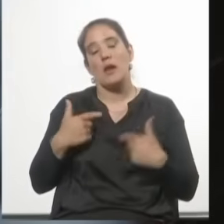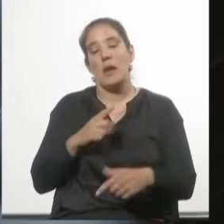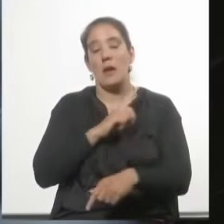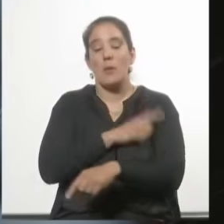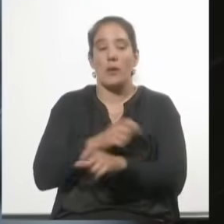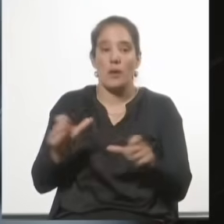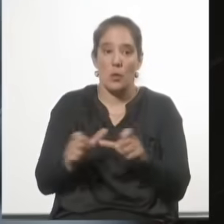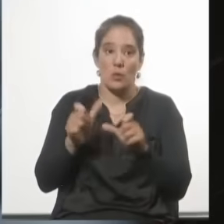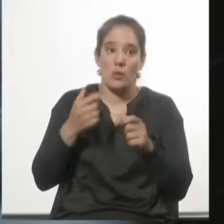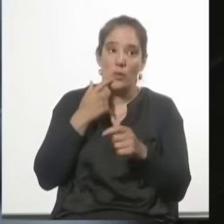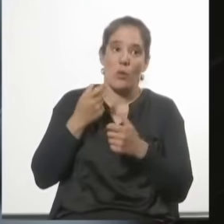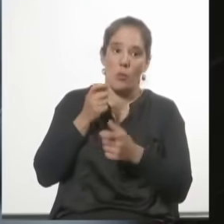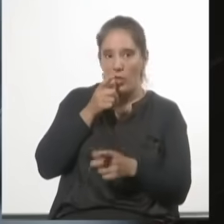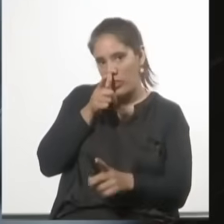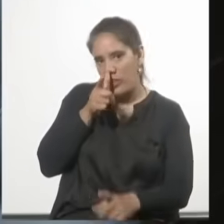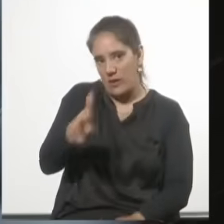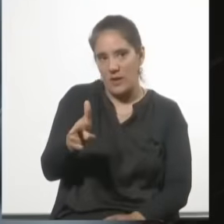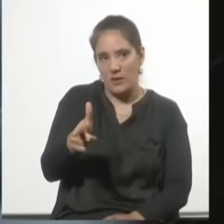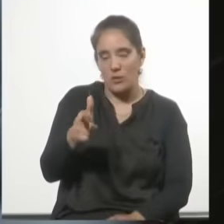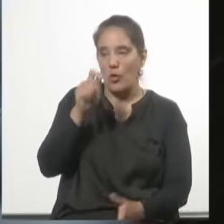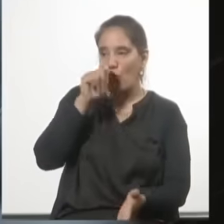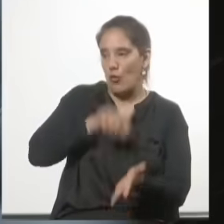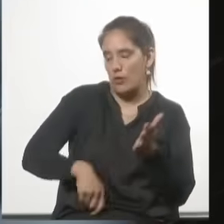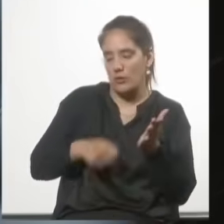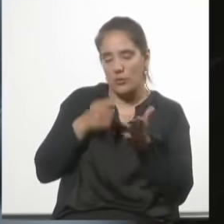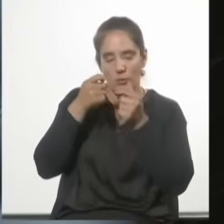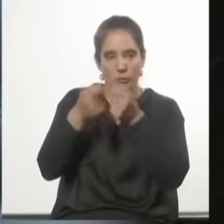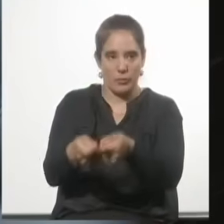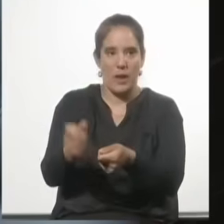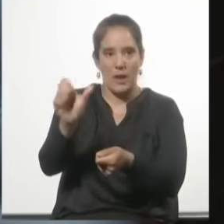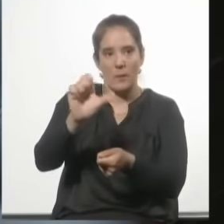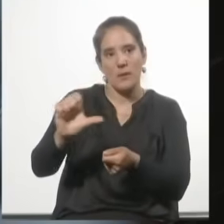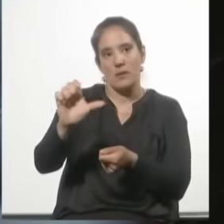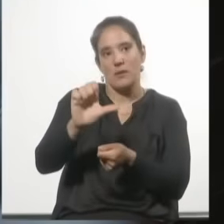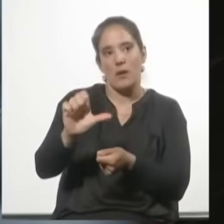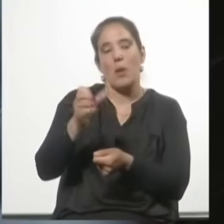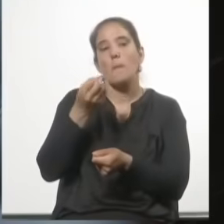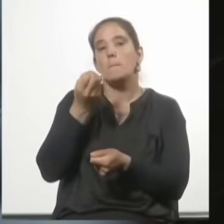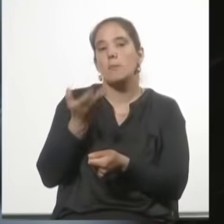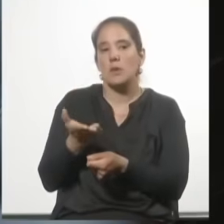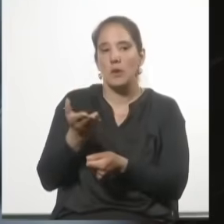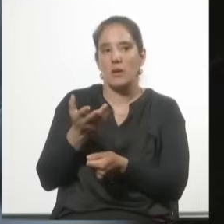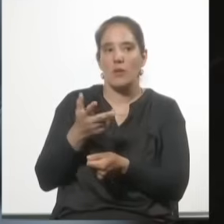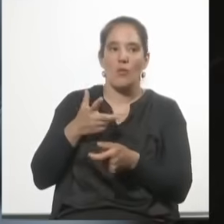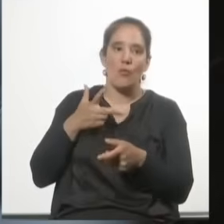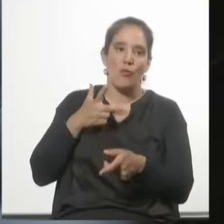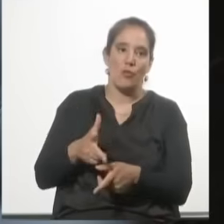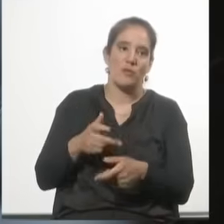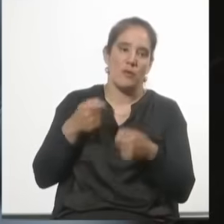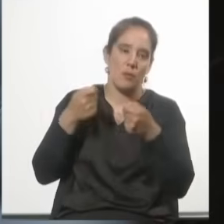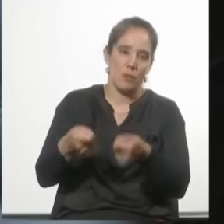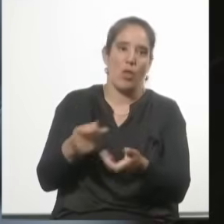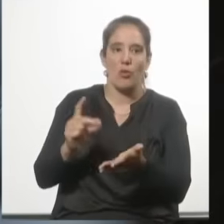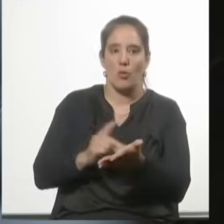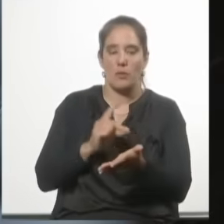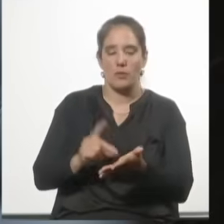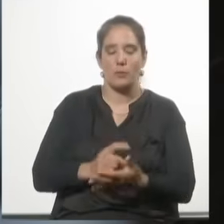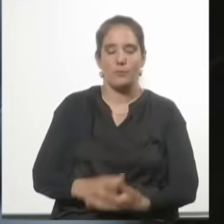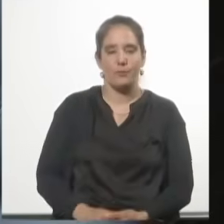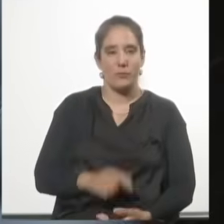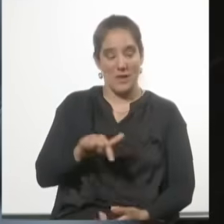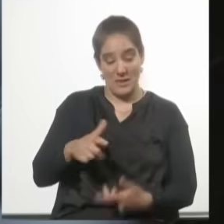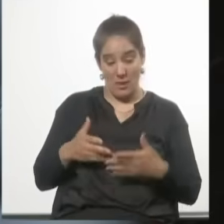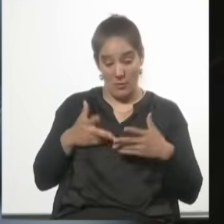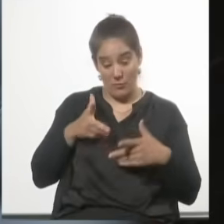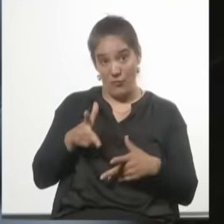su decisión de adjudicar directamente el contrato a esta empresa fue precisamente el plazo de entrega de los buques. Este